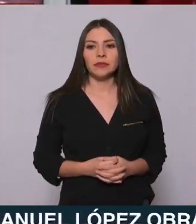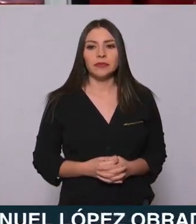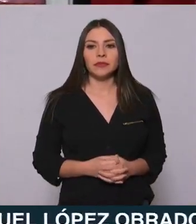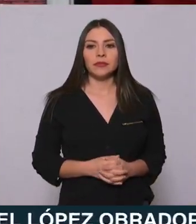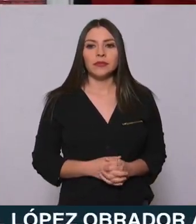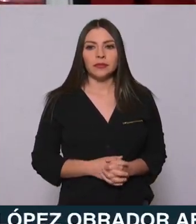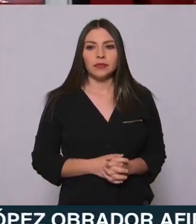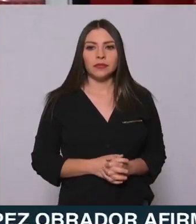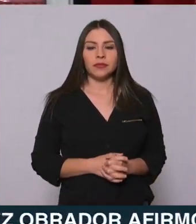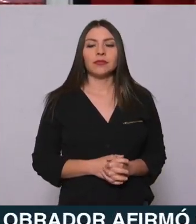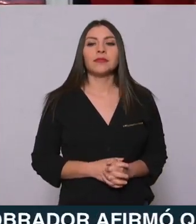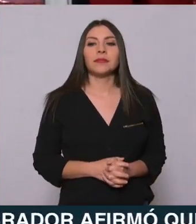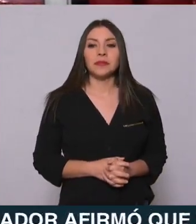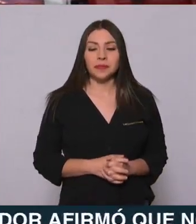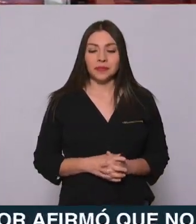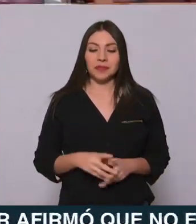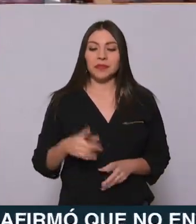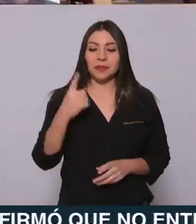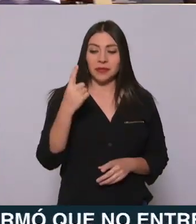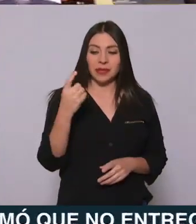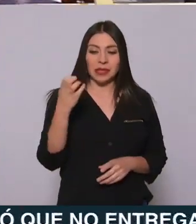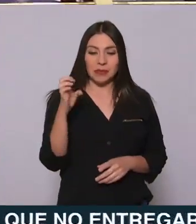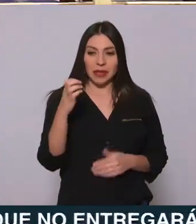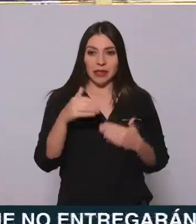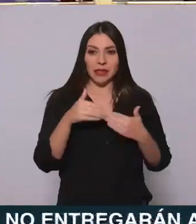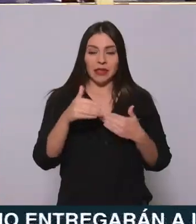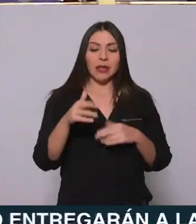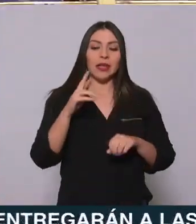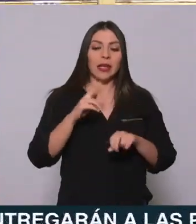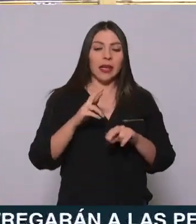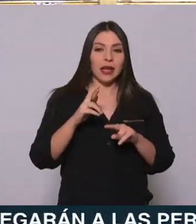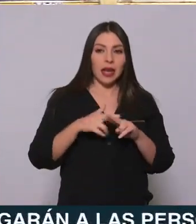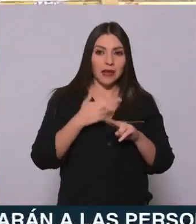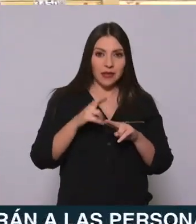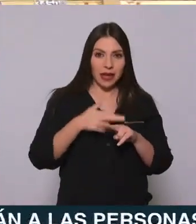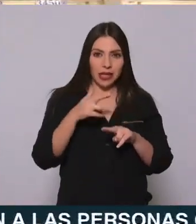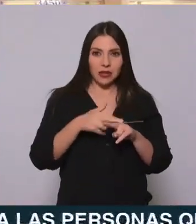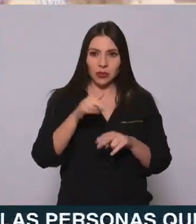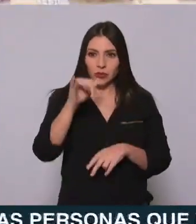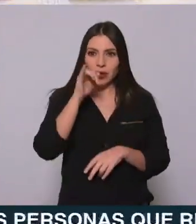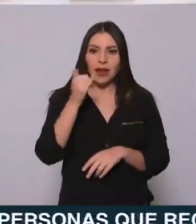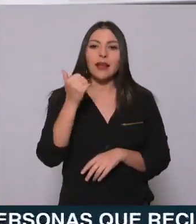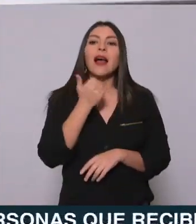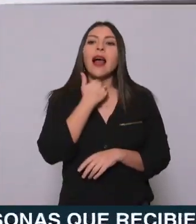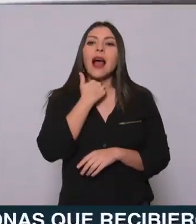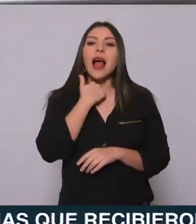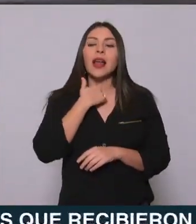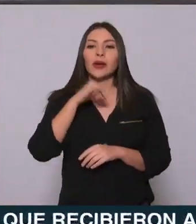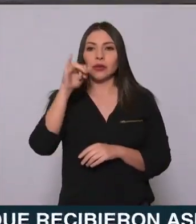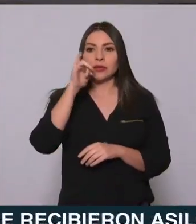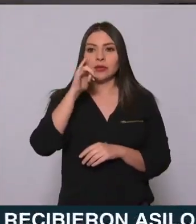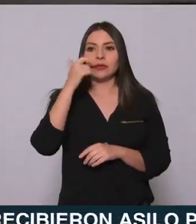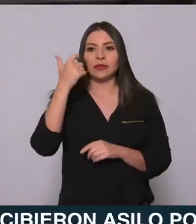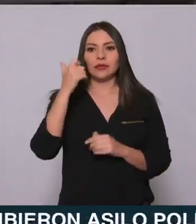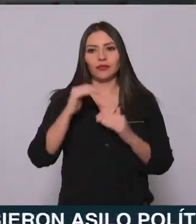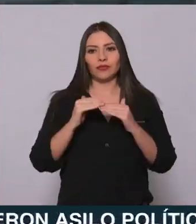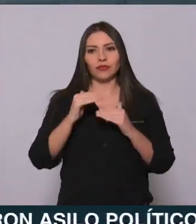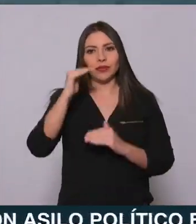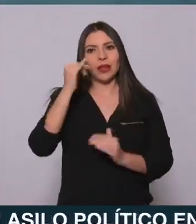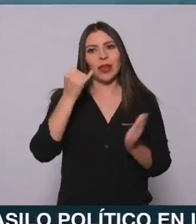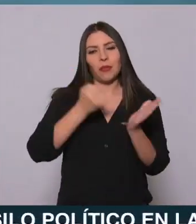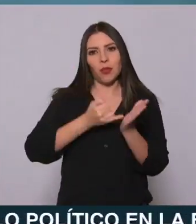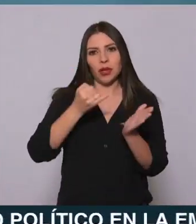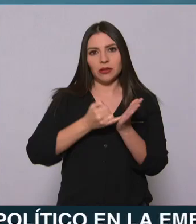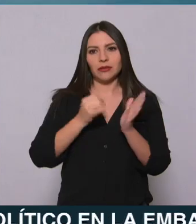A partir del 1 de enero, el refresco y el alcohol tienen un impuesto que ya está cobrándose en los comercios. Lo